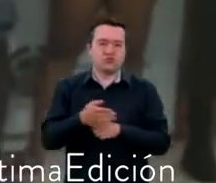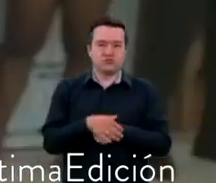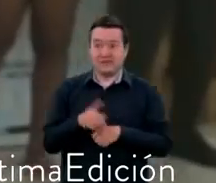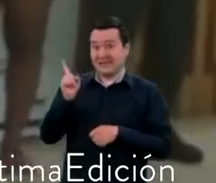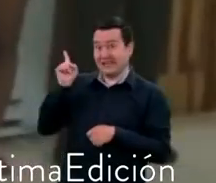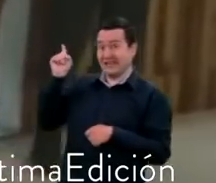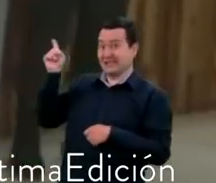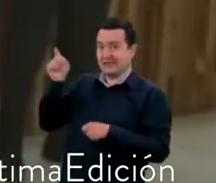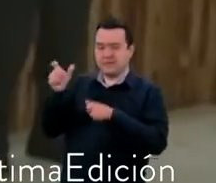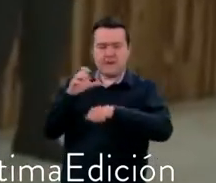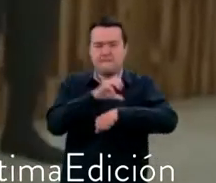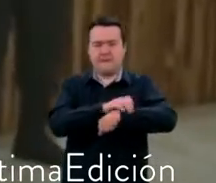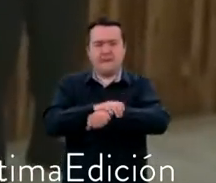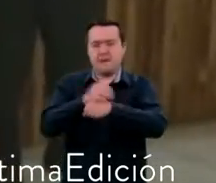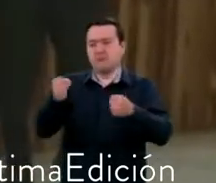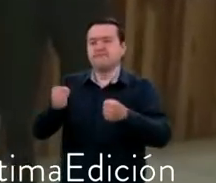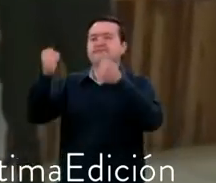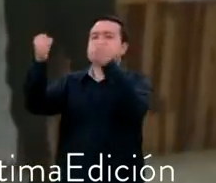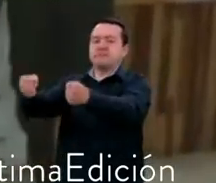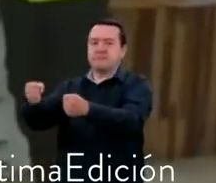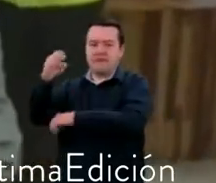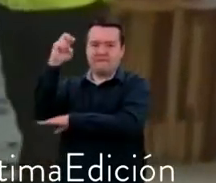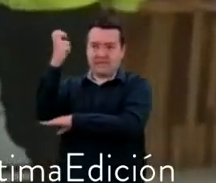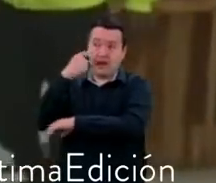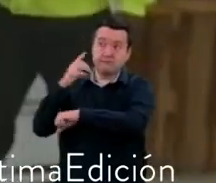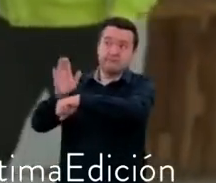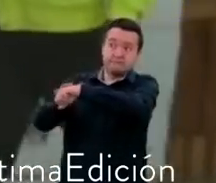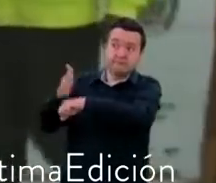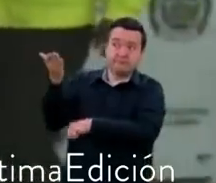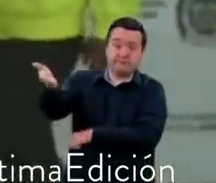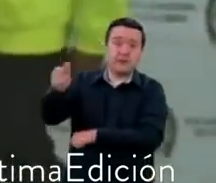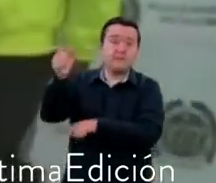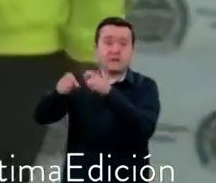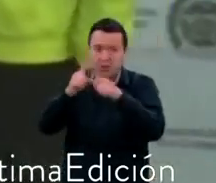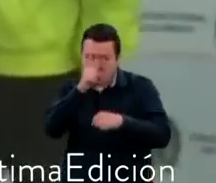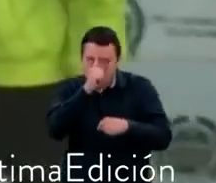disposición de la fiscalía por los delitos de concierto para delinquir con fines de tráfico de estupefacientes.